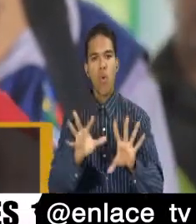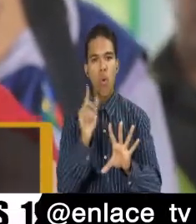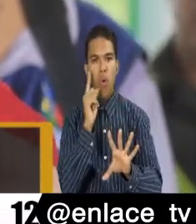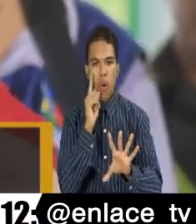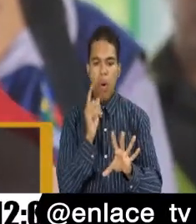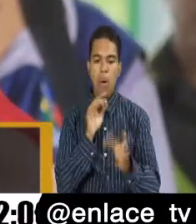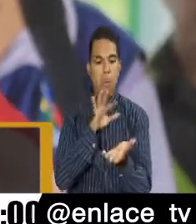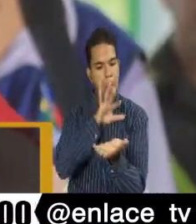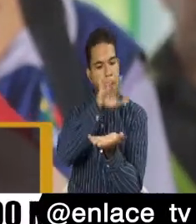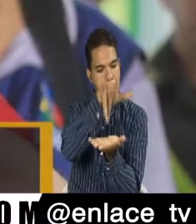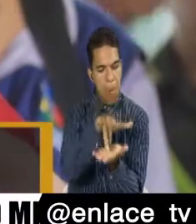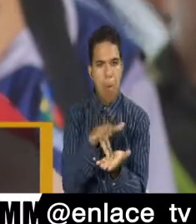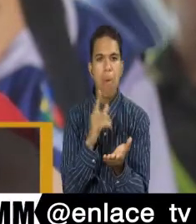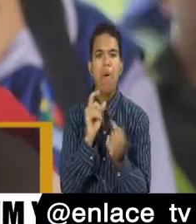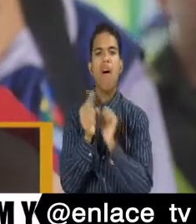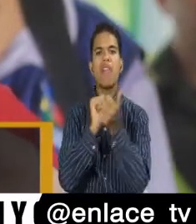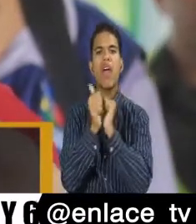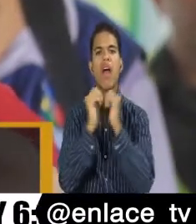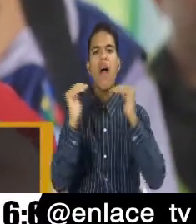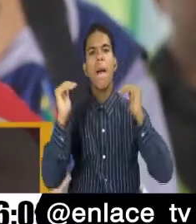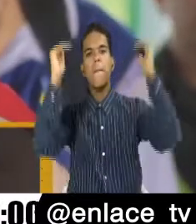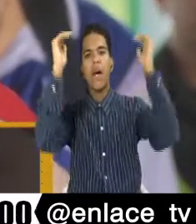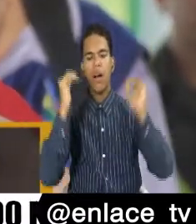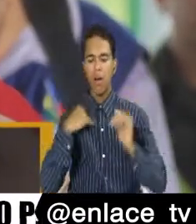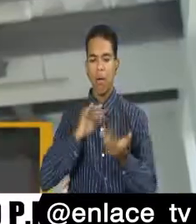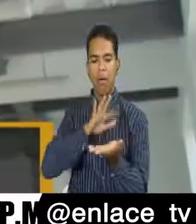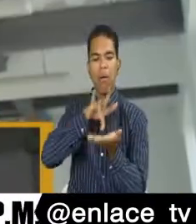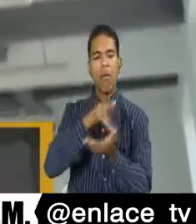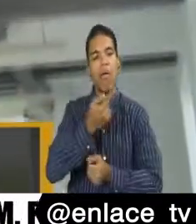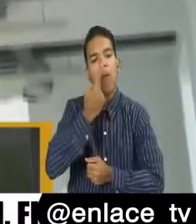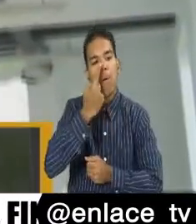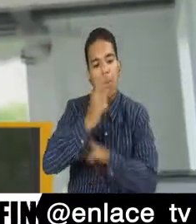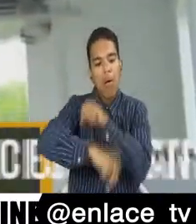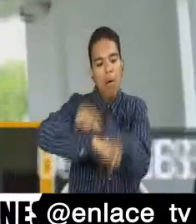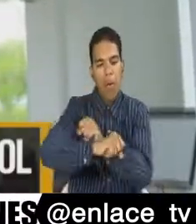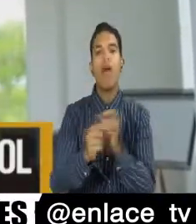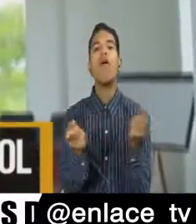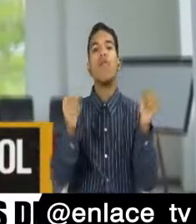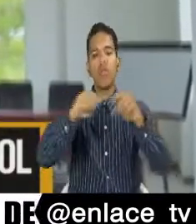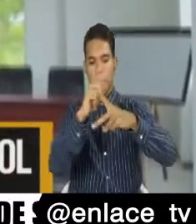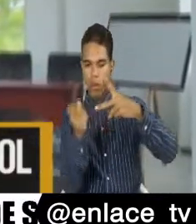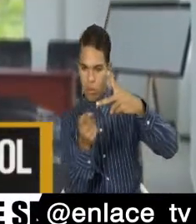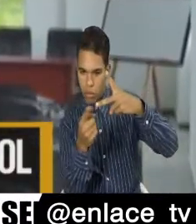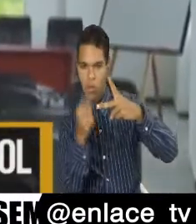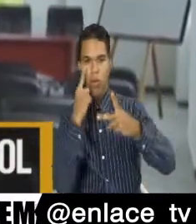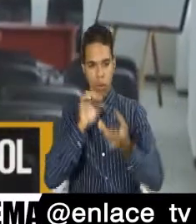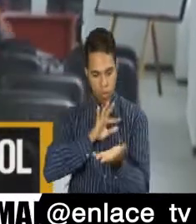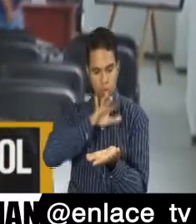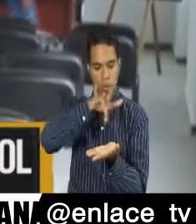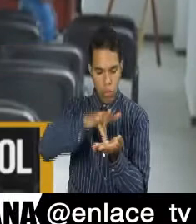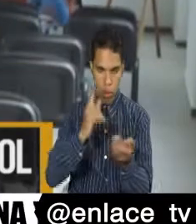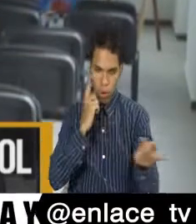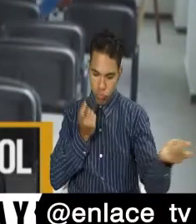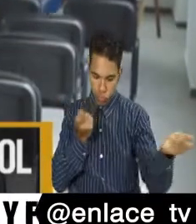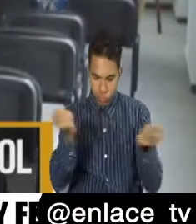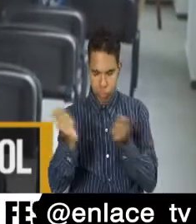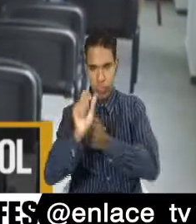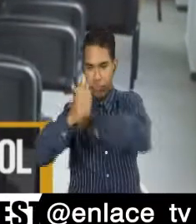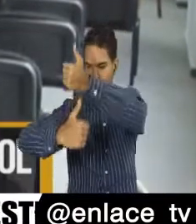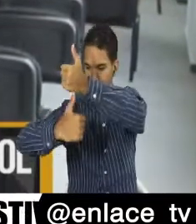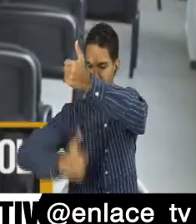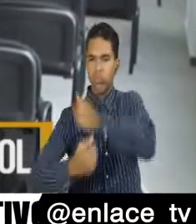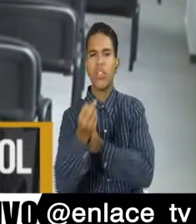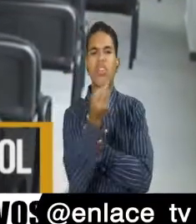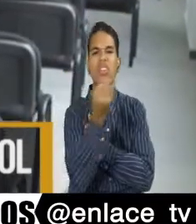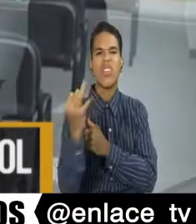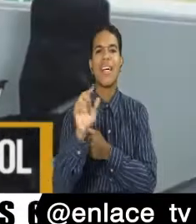solo templo del fútbol, sino también centro administrativo. 150 millones de pesos le costó al municipio las amplias